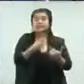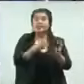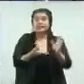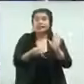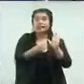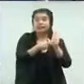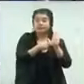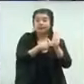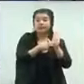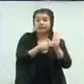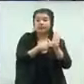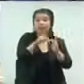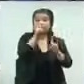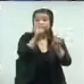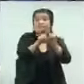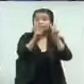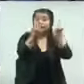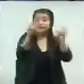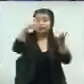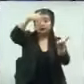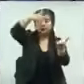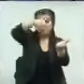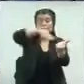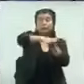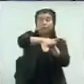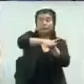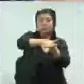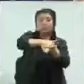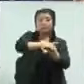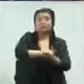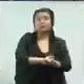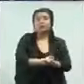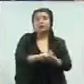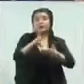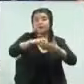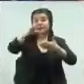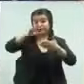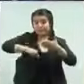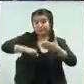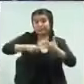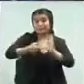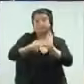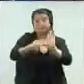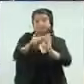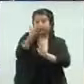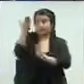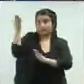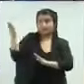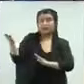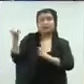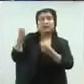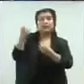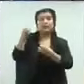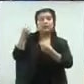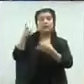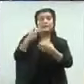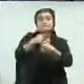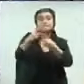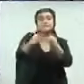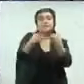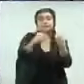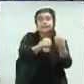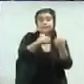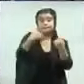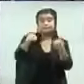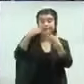anotados. Sobre el punto de los aeropuertos o del aeropuerto de Poptún, quisiera dejar en el uso de la palabra al señor viceministro